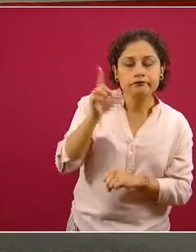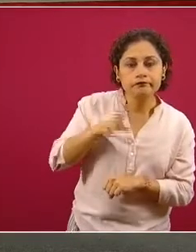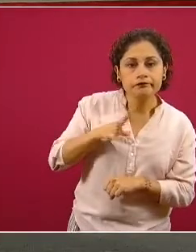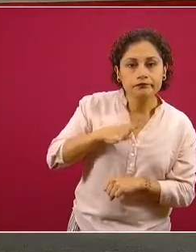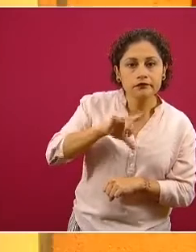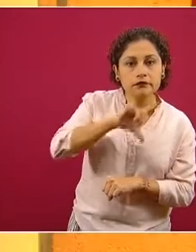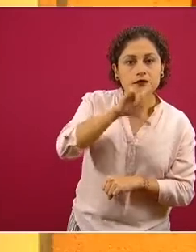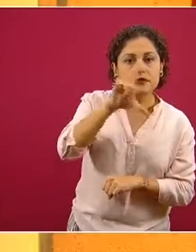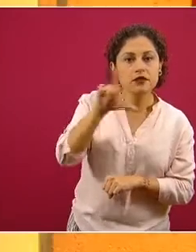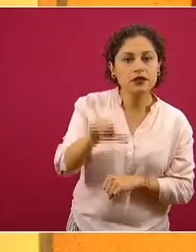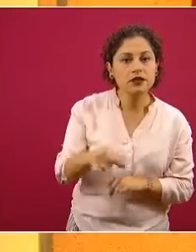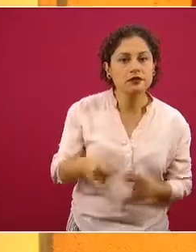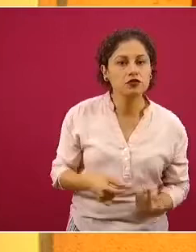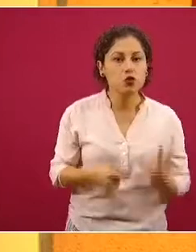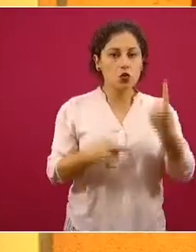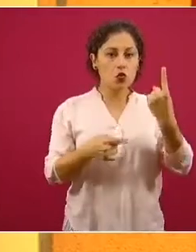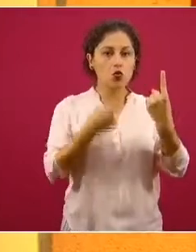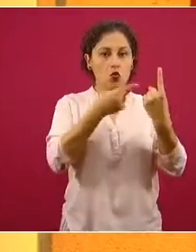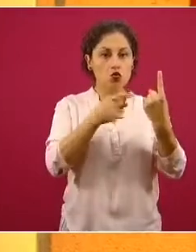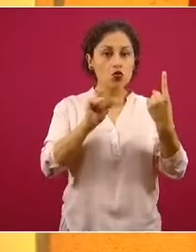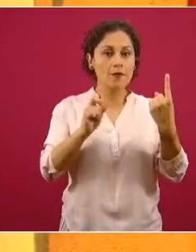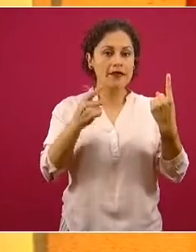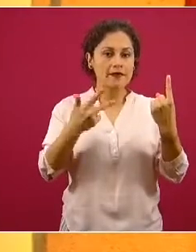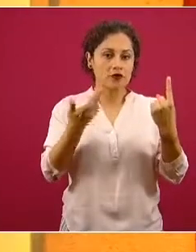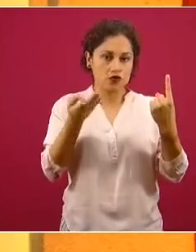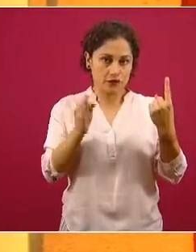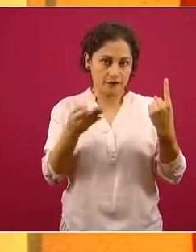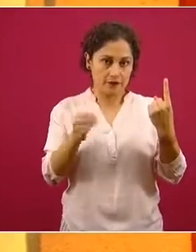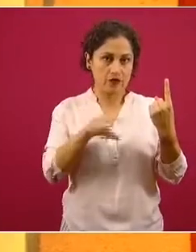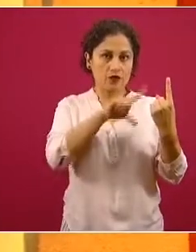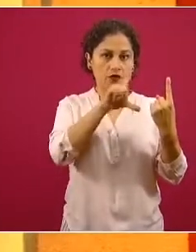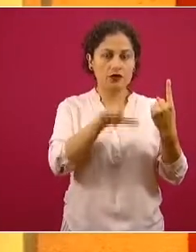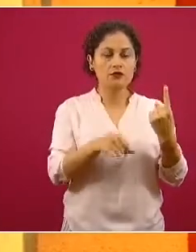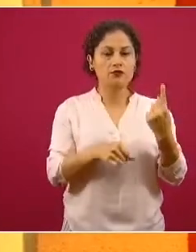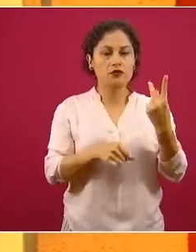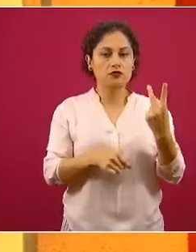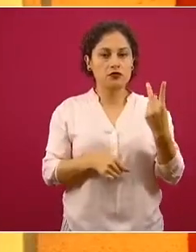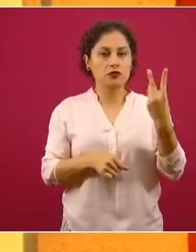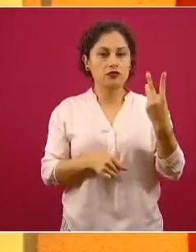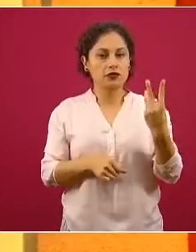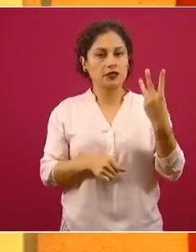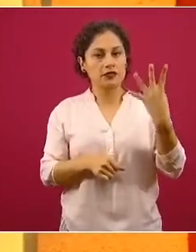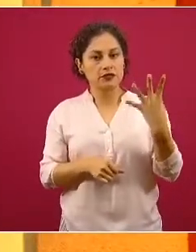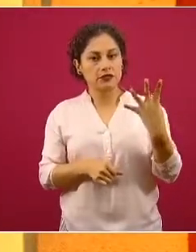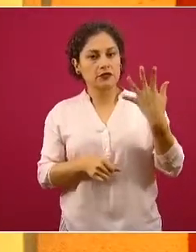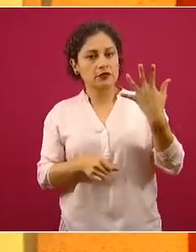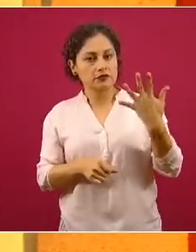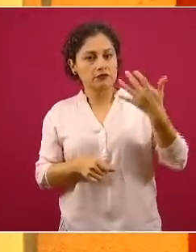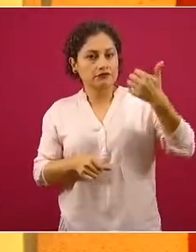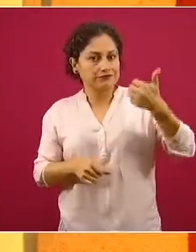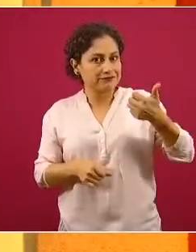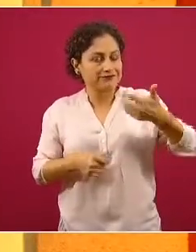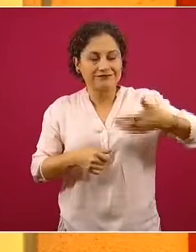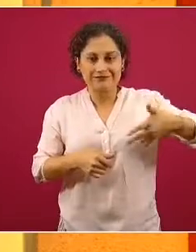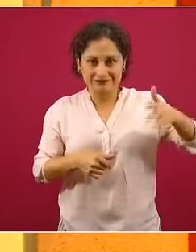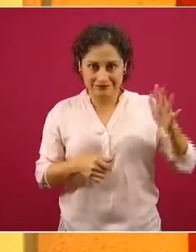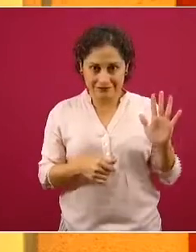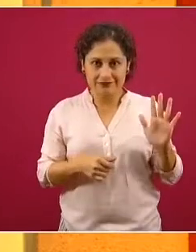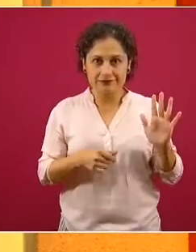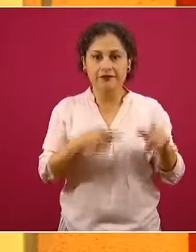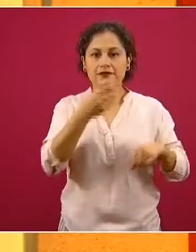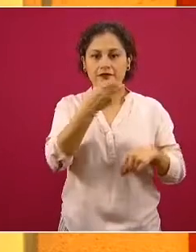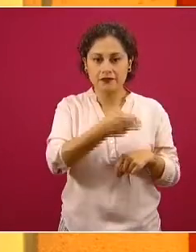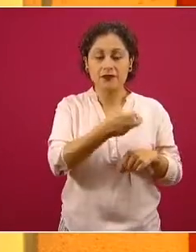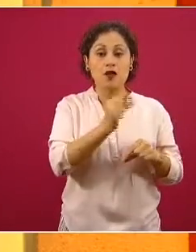febrero. Posteriormente tuvimos 2, 3, 5, 7, etcétera. Y estos conjuntos de casos